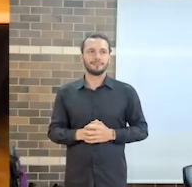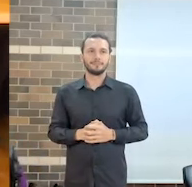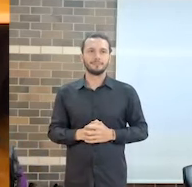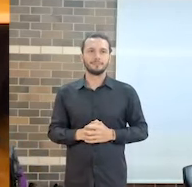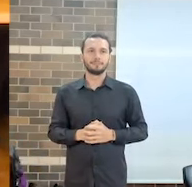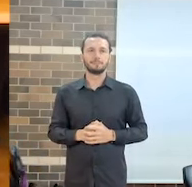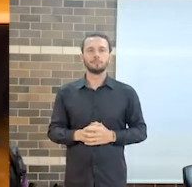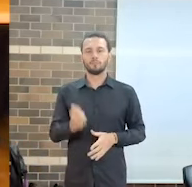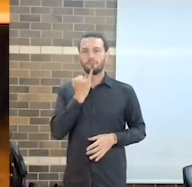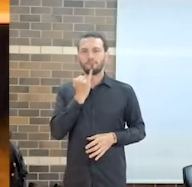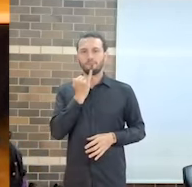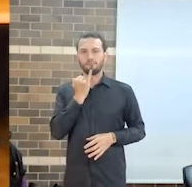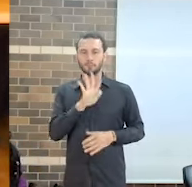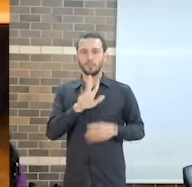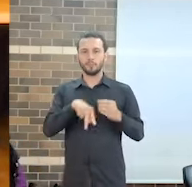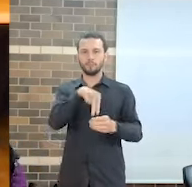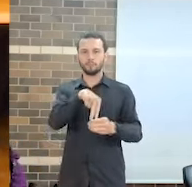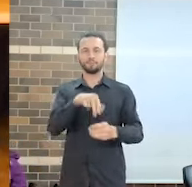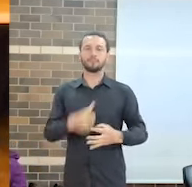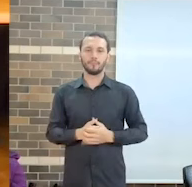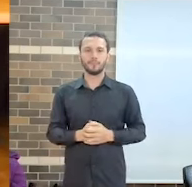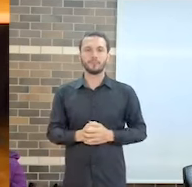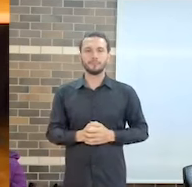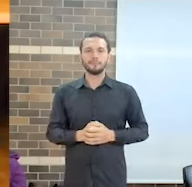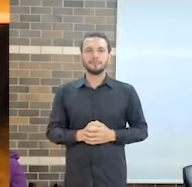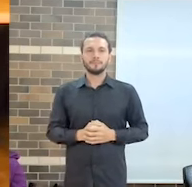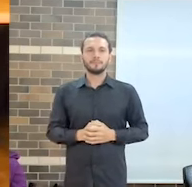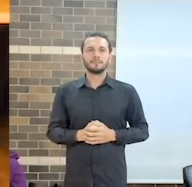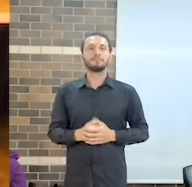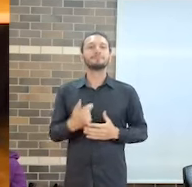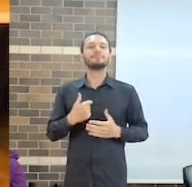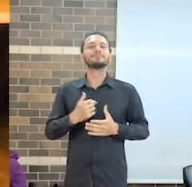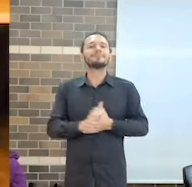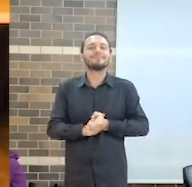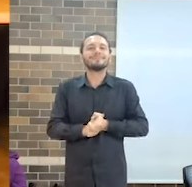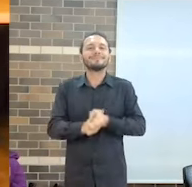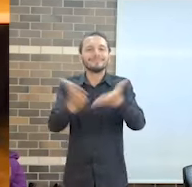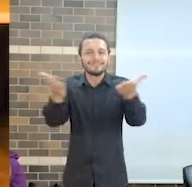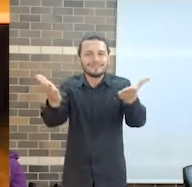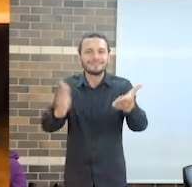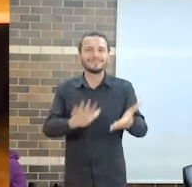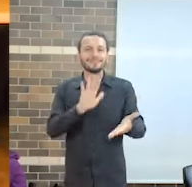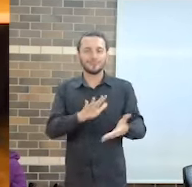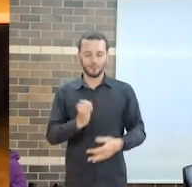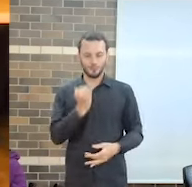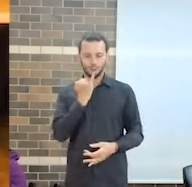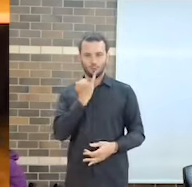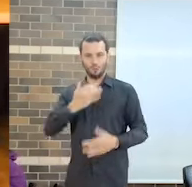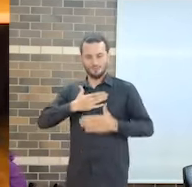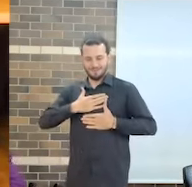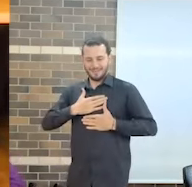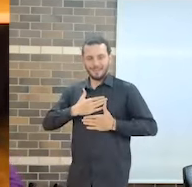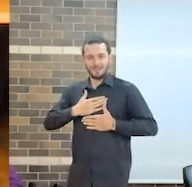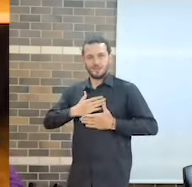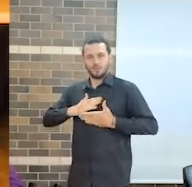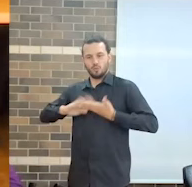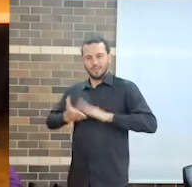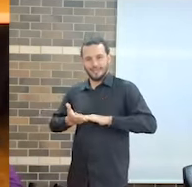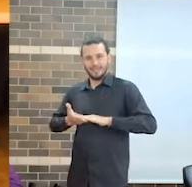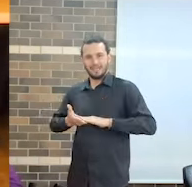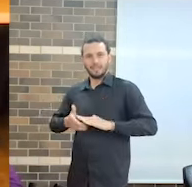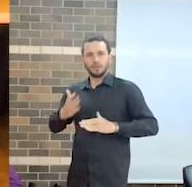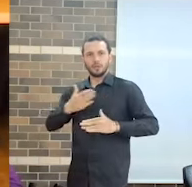Saunandru Coape, Vika Kubari. Los saludo inicialmente en el idioma de mi pueblo. Yo soy